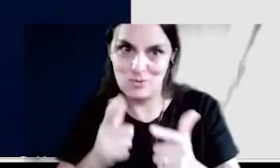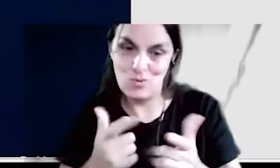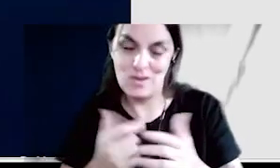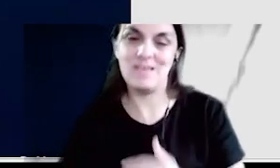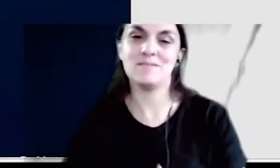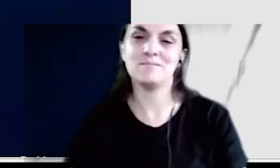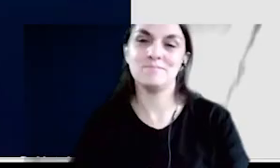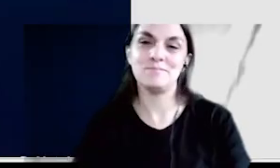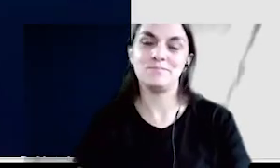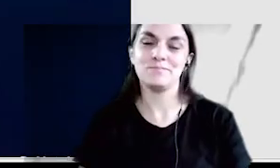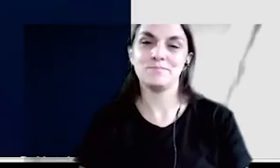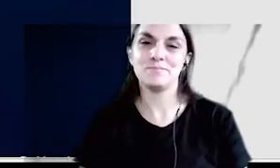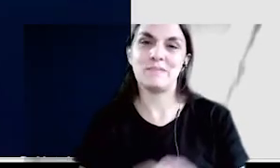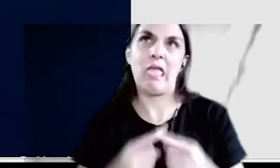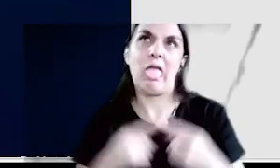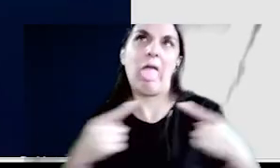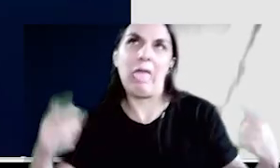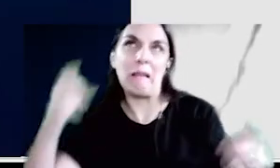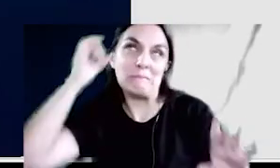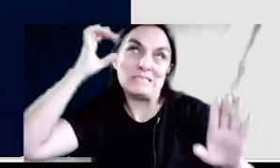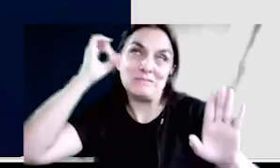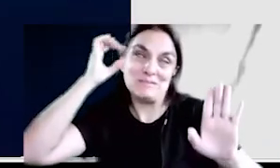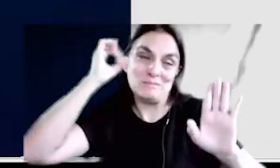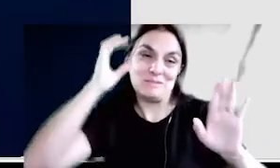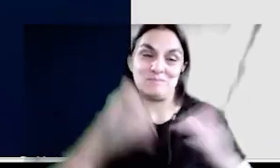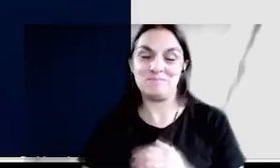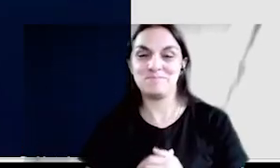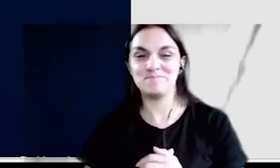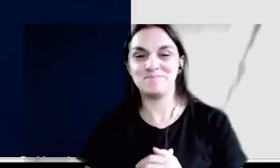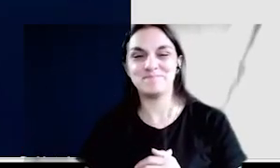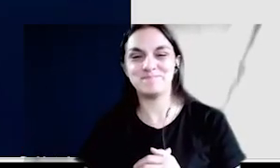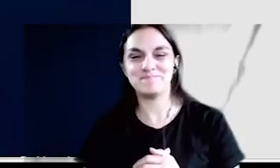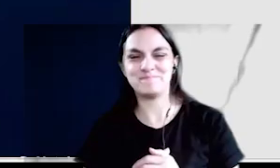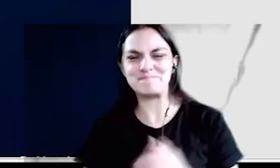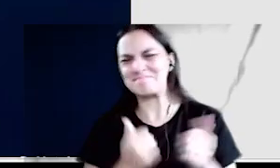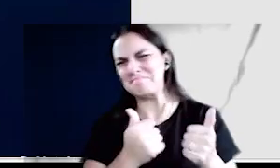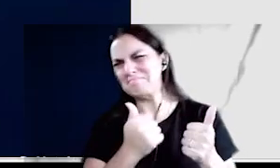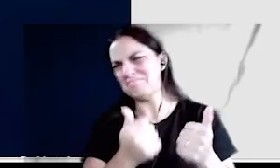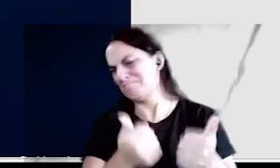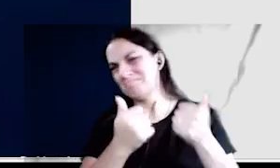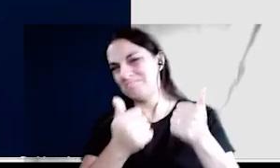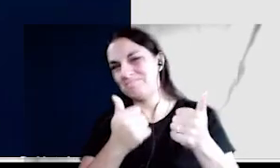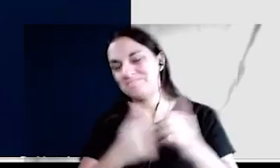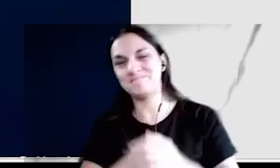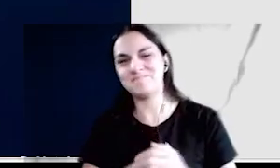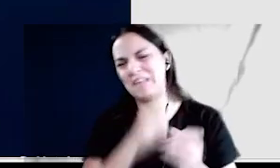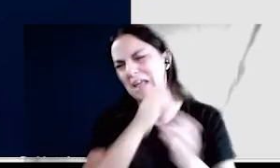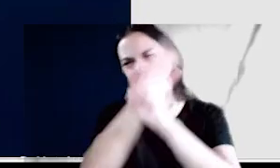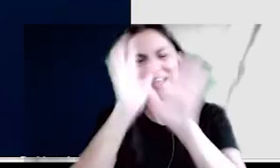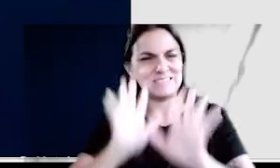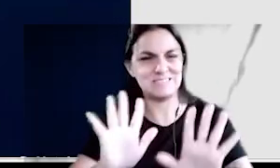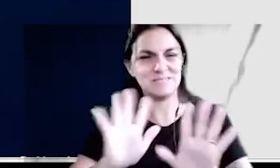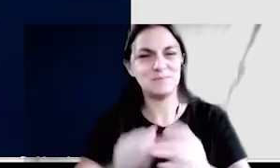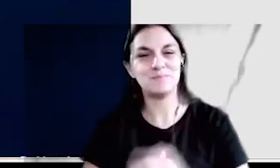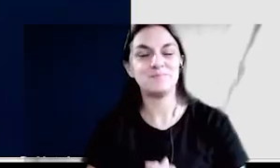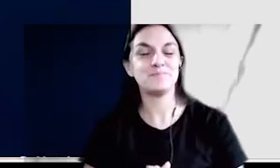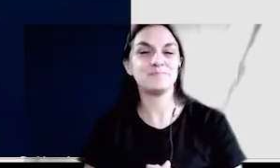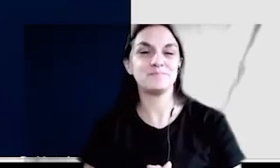grande, ¿sí? Me extendí mucho, Rocío, perdón, seguimos. No, no, bárbaro, es muy claro y está